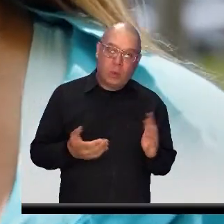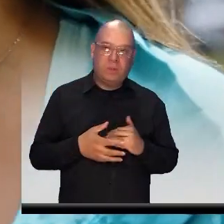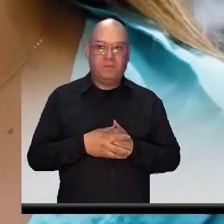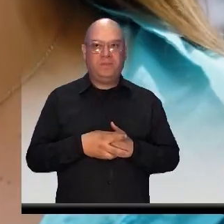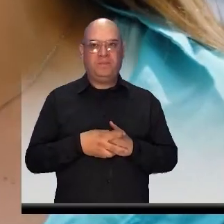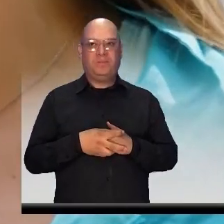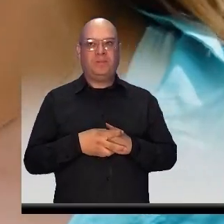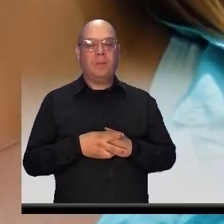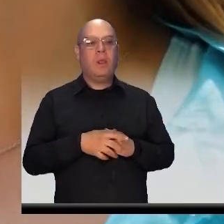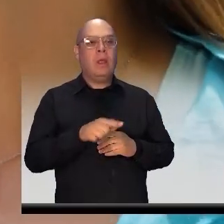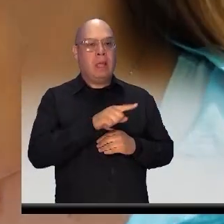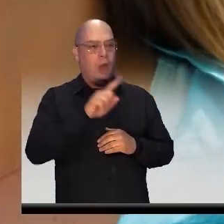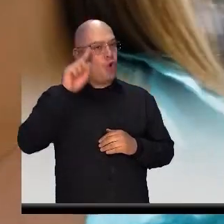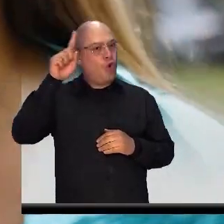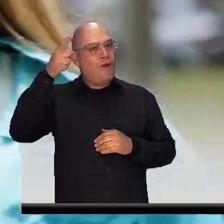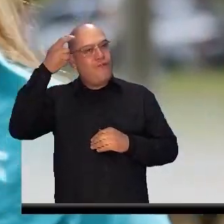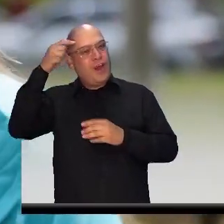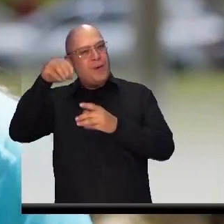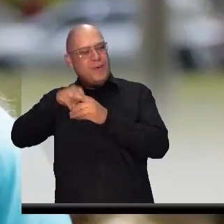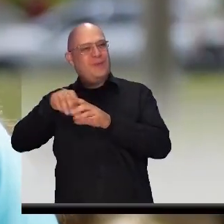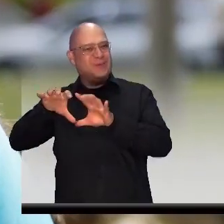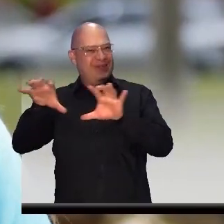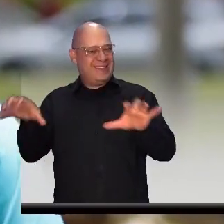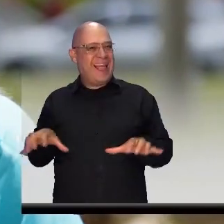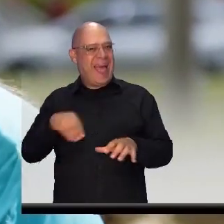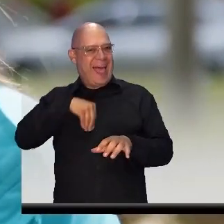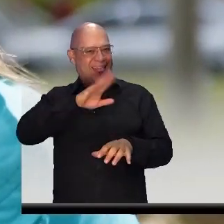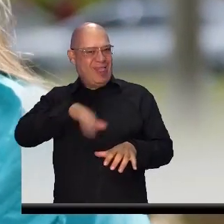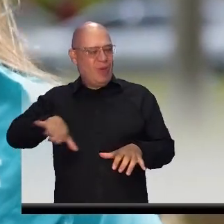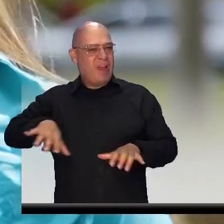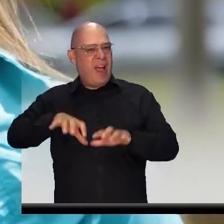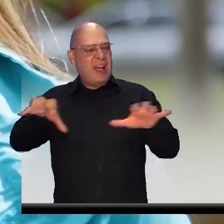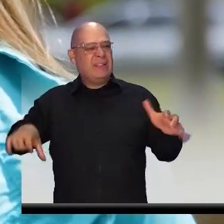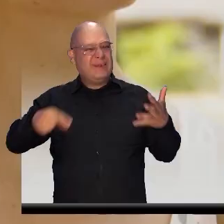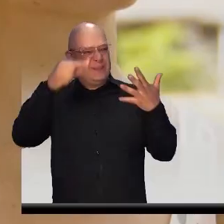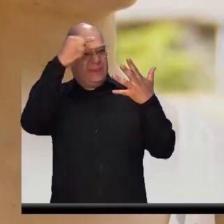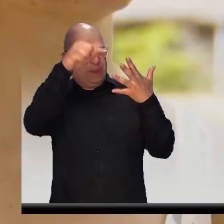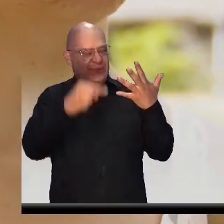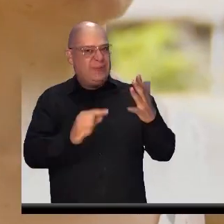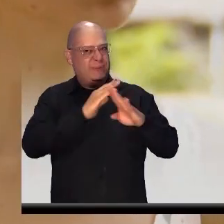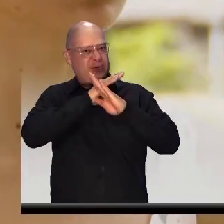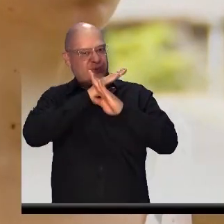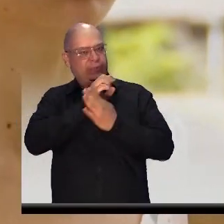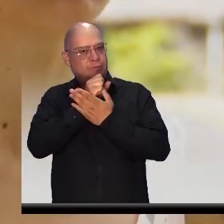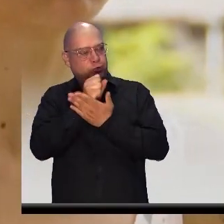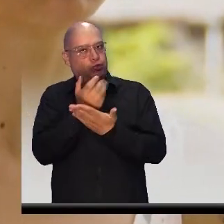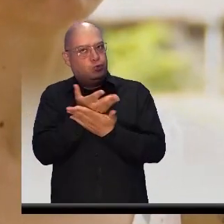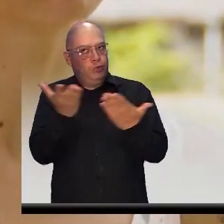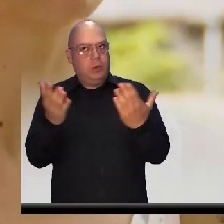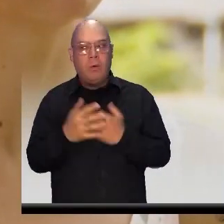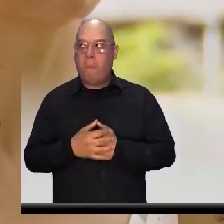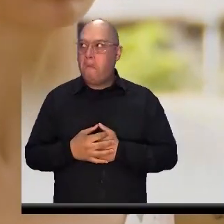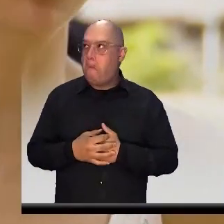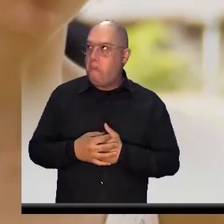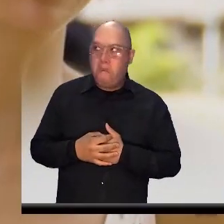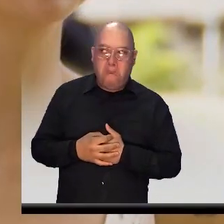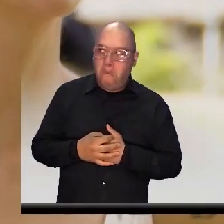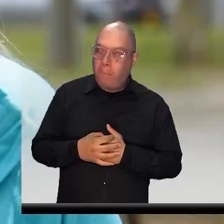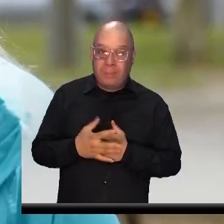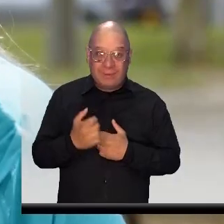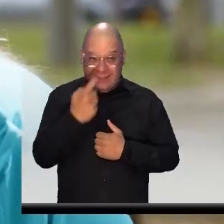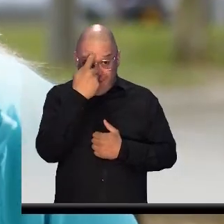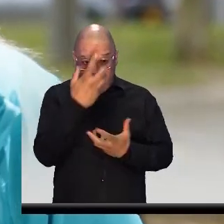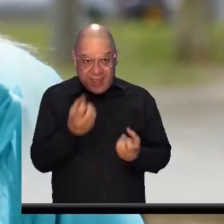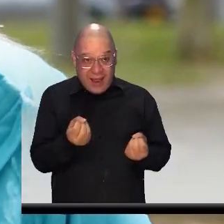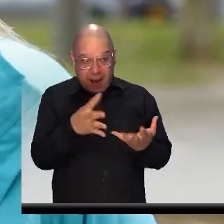saben que en la gobernación se están desarrollando acciones para poder mitigar estos efectos del clima. Ni idea. No, la verdad, no. ¿Y les gustaría saber? Claro.